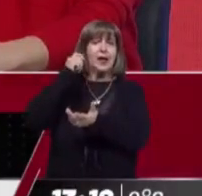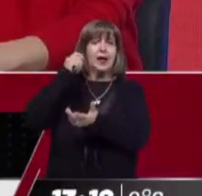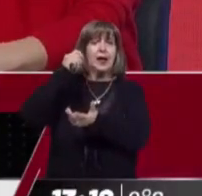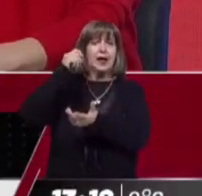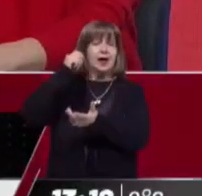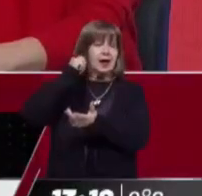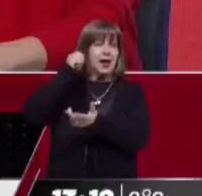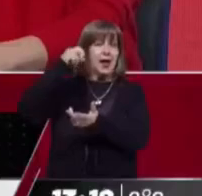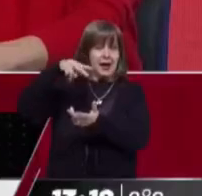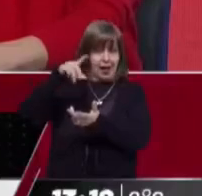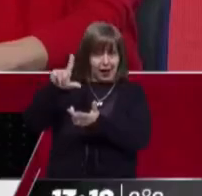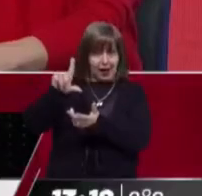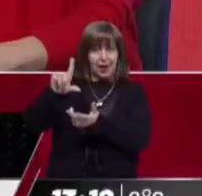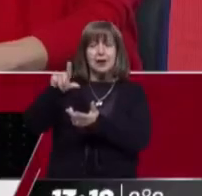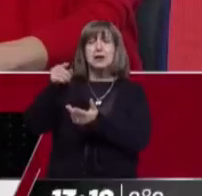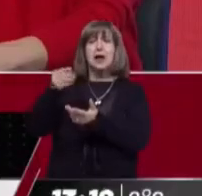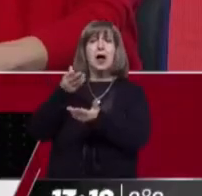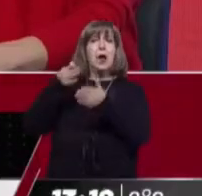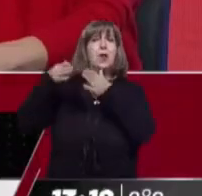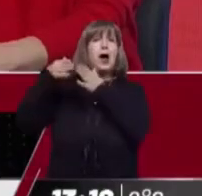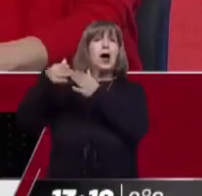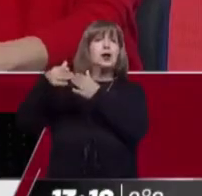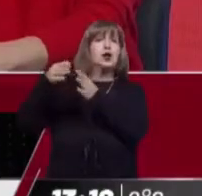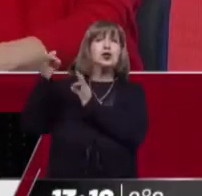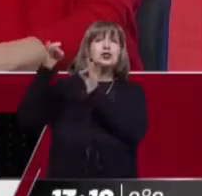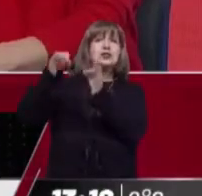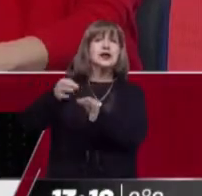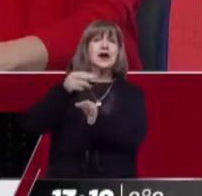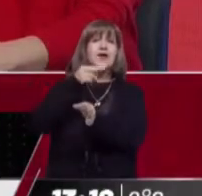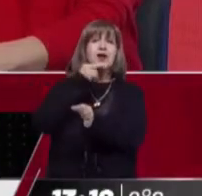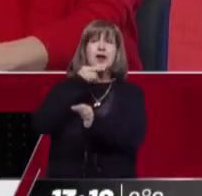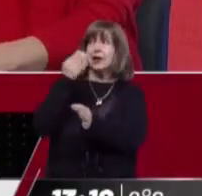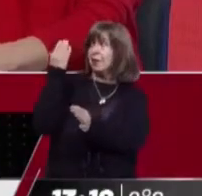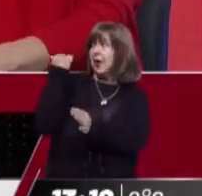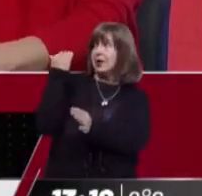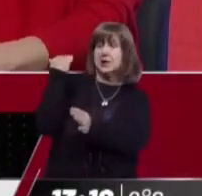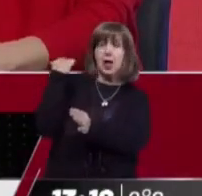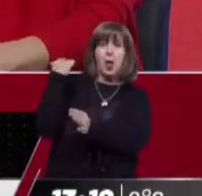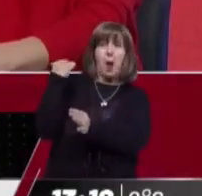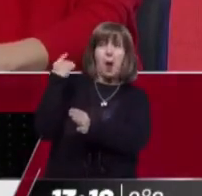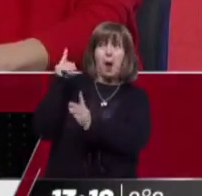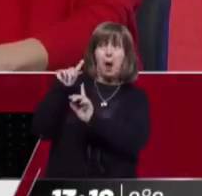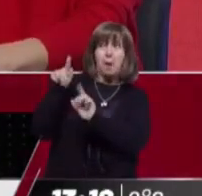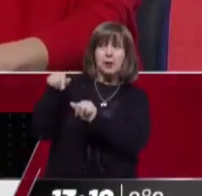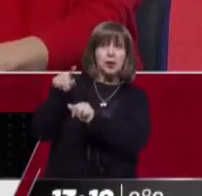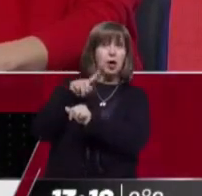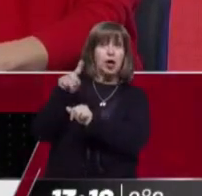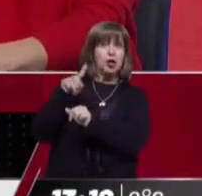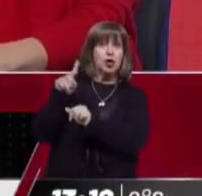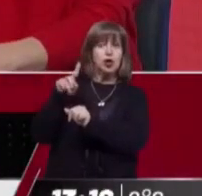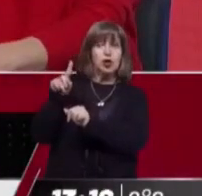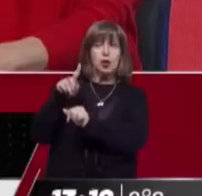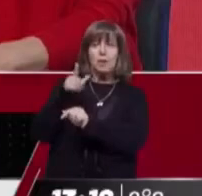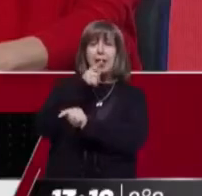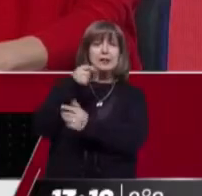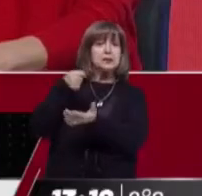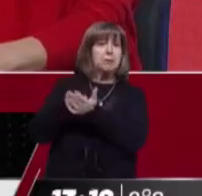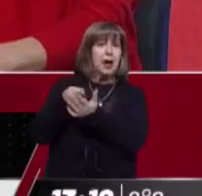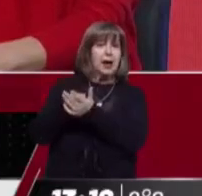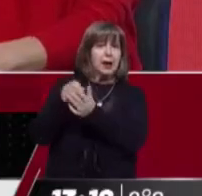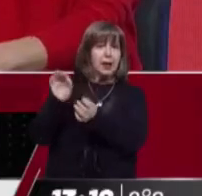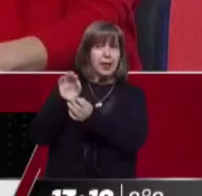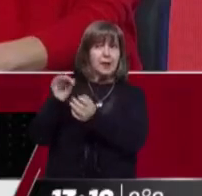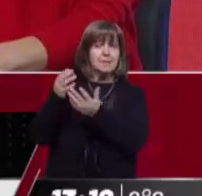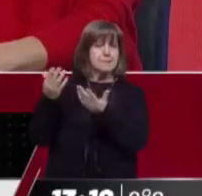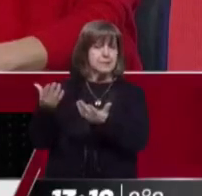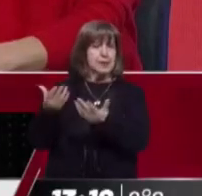licuado pidió esto ese barco debería llegar el viernes debería haber llegado el viernes no llegó un problema de pago supuestamente y lo que